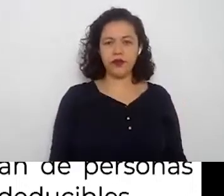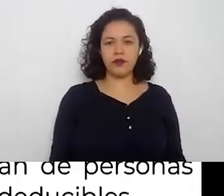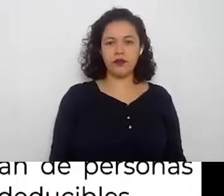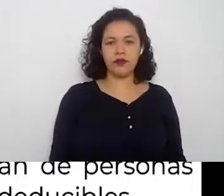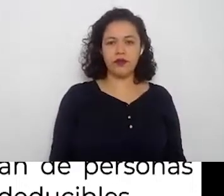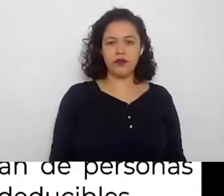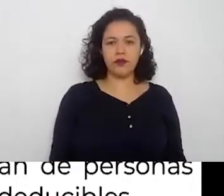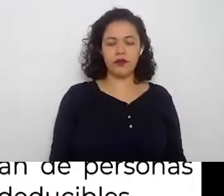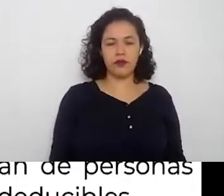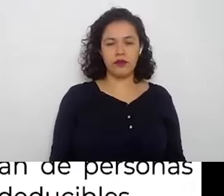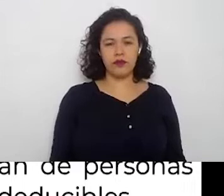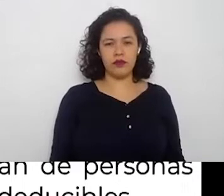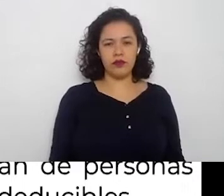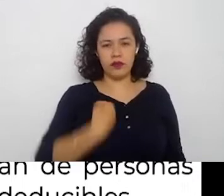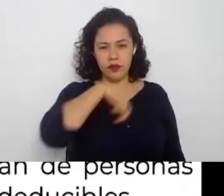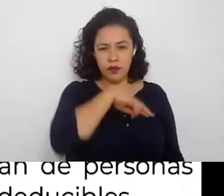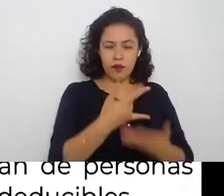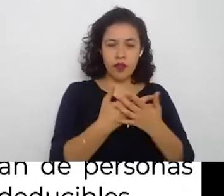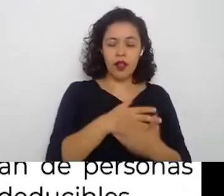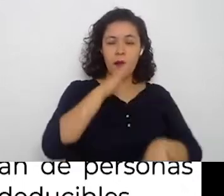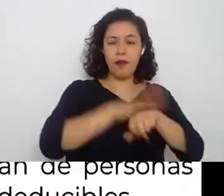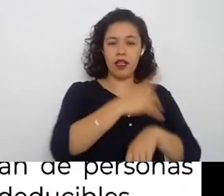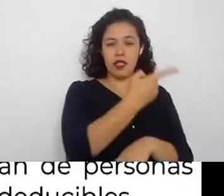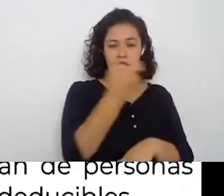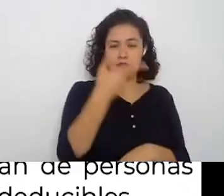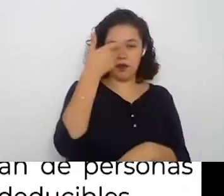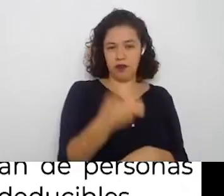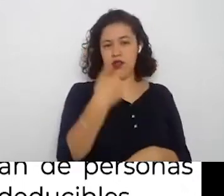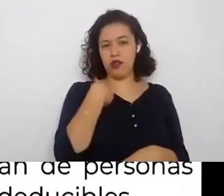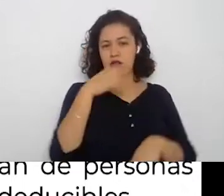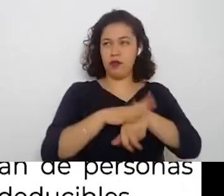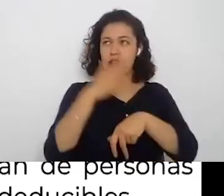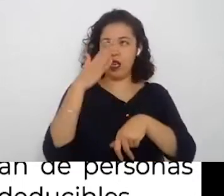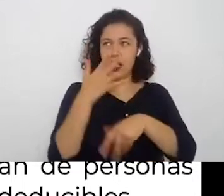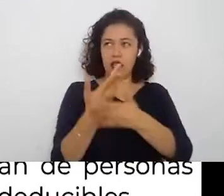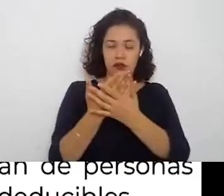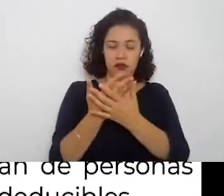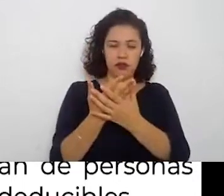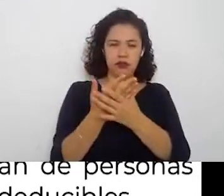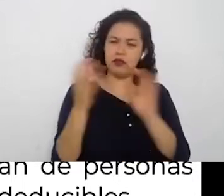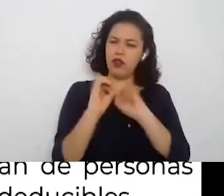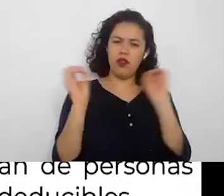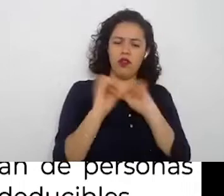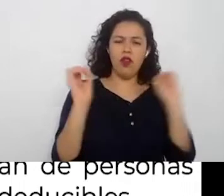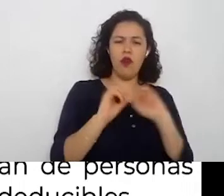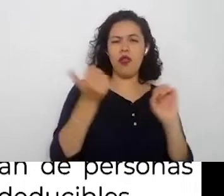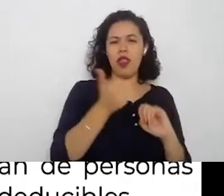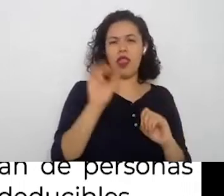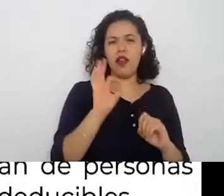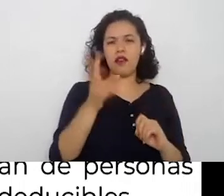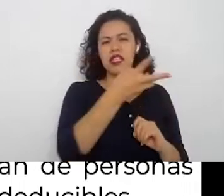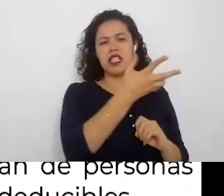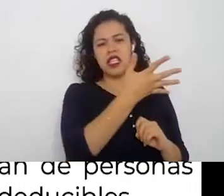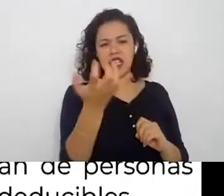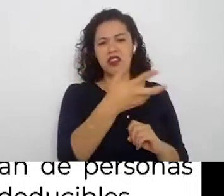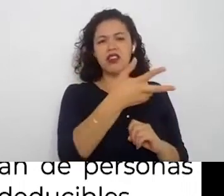donativo sea más de 100,000 pesos. Cualquier donante que ustedes tengan, si son 500, 300,